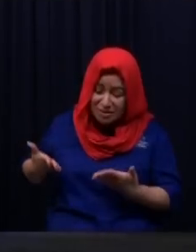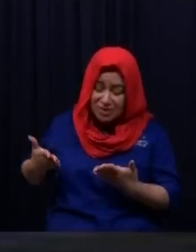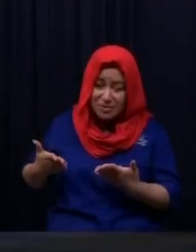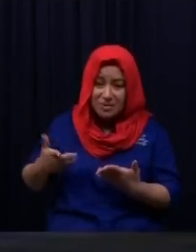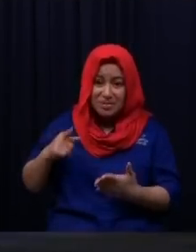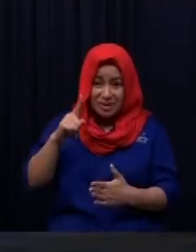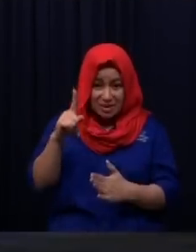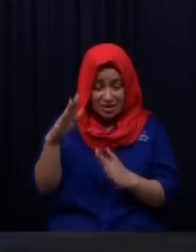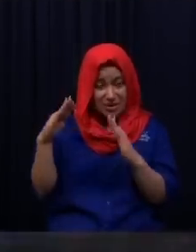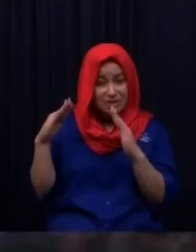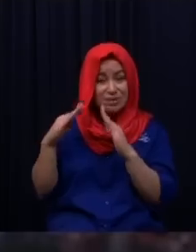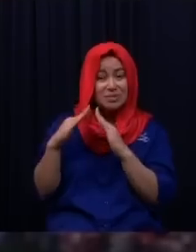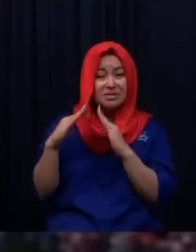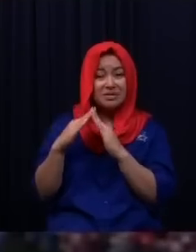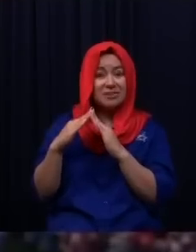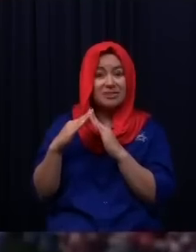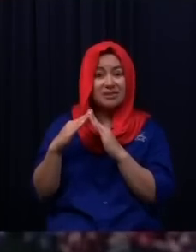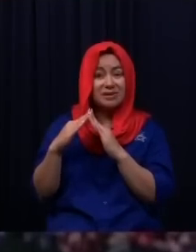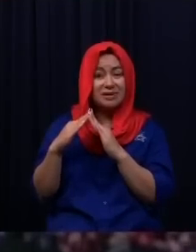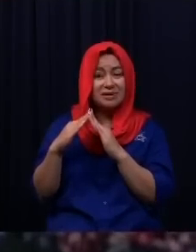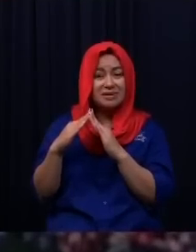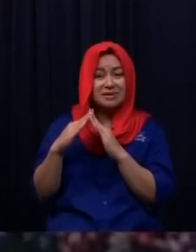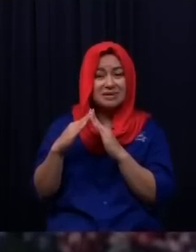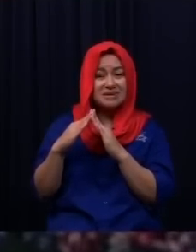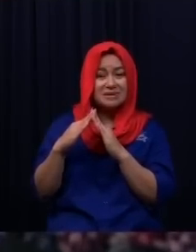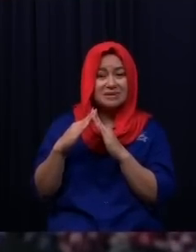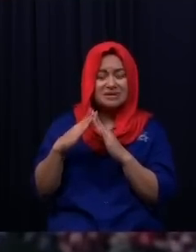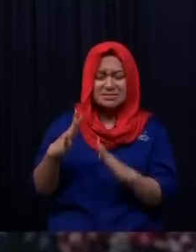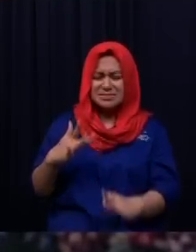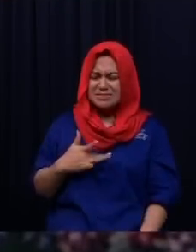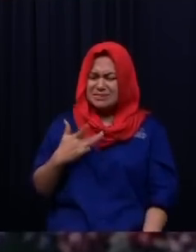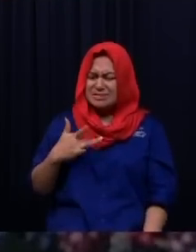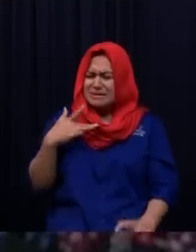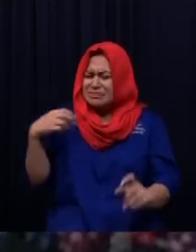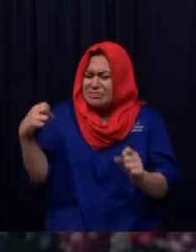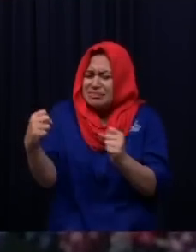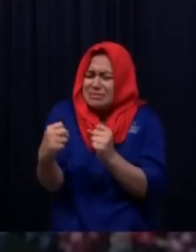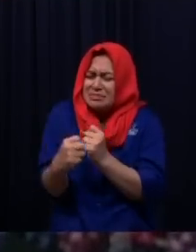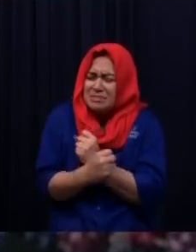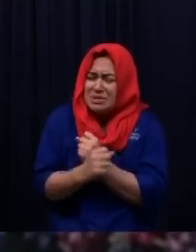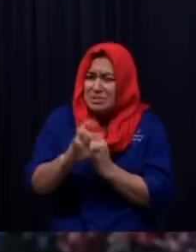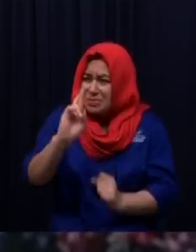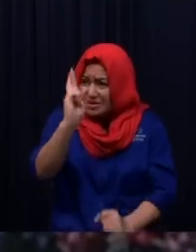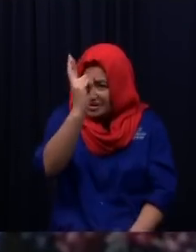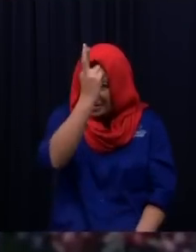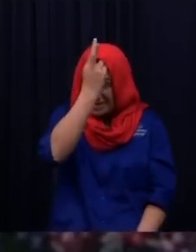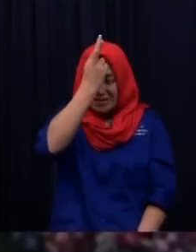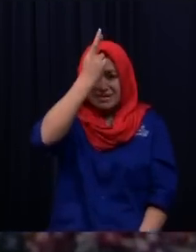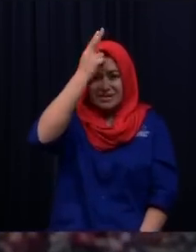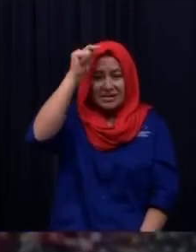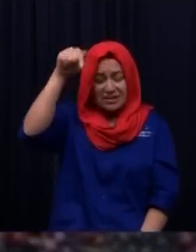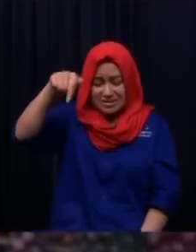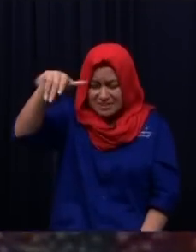hogar, hermano. Siéntete amado por el Rey de Reyes, porque Él está